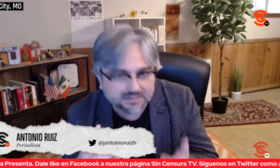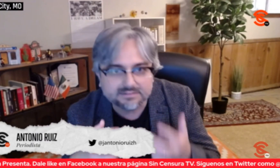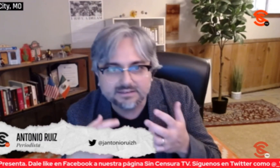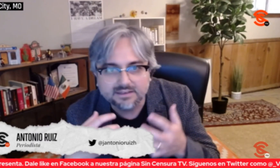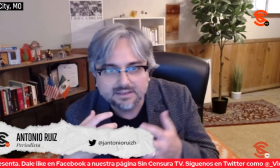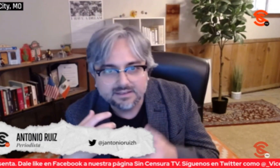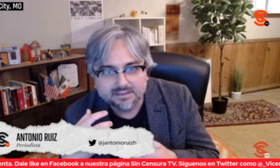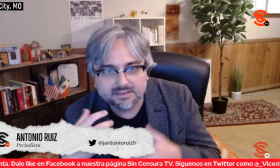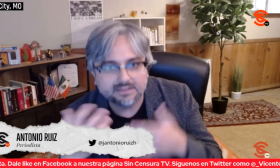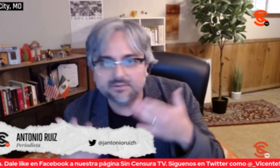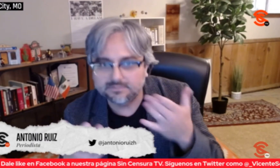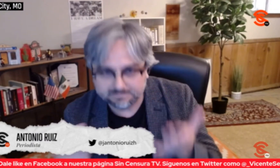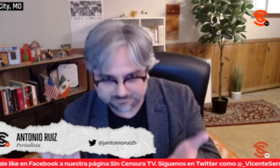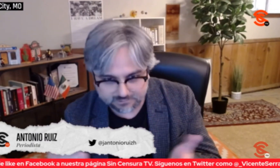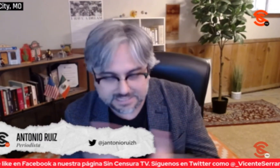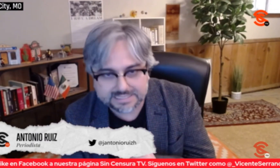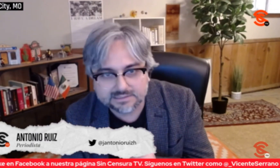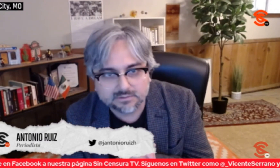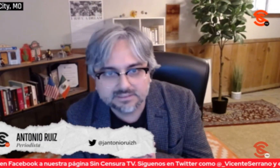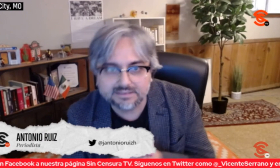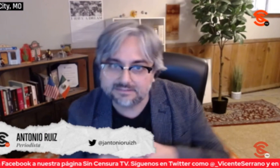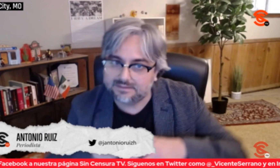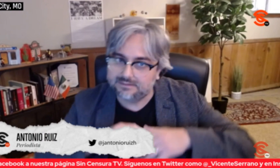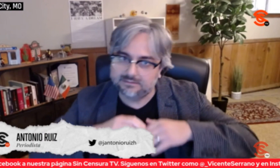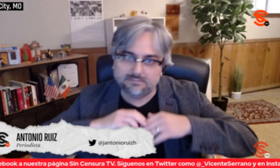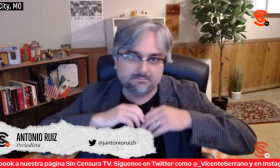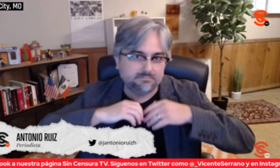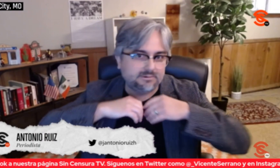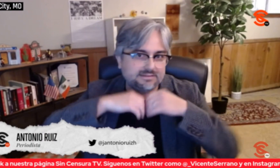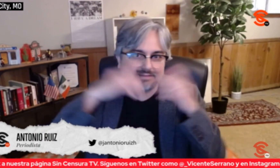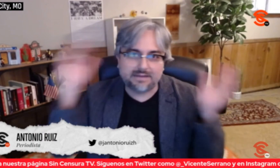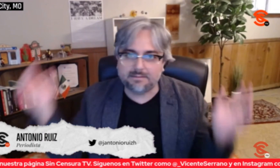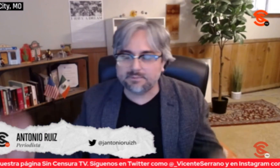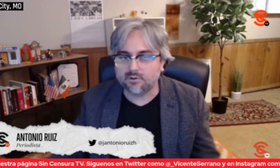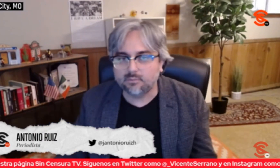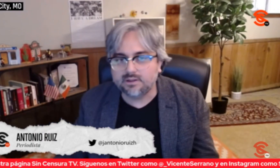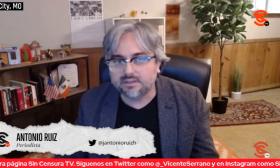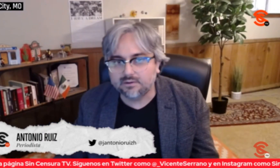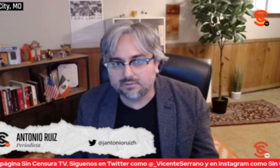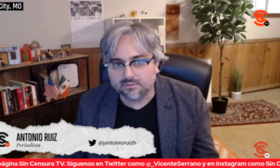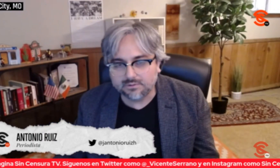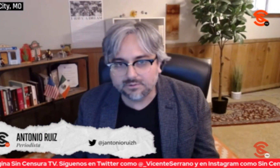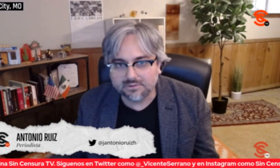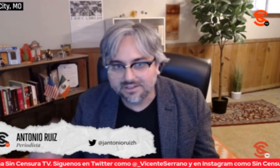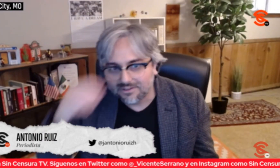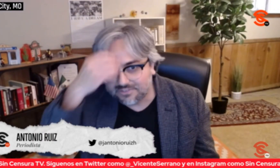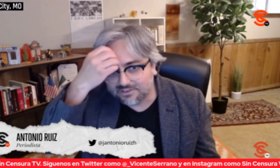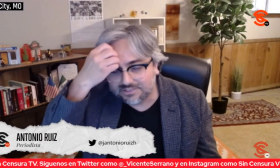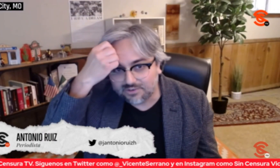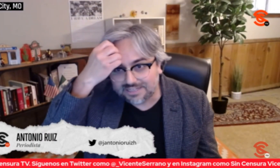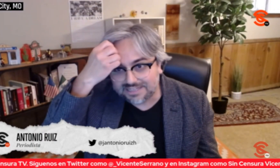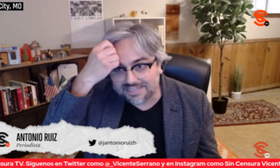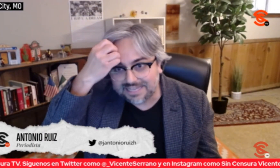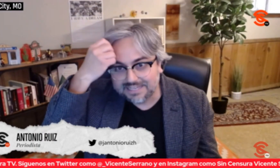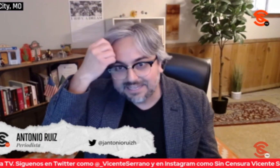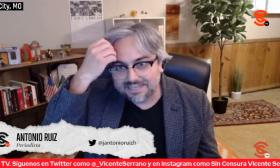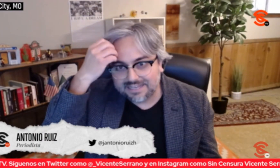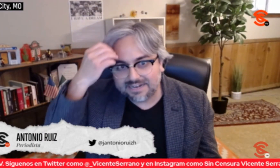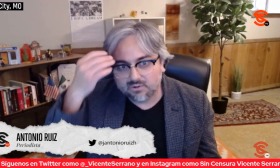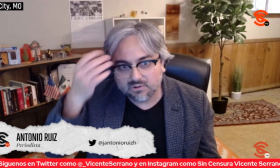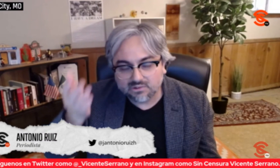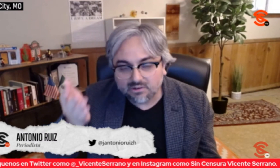situación no es así, querido fulanito, y se molestaban, pero como le tengo yo, no tiene usted una